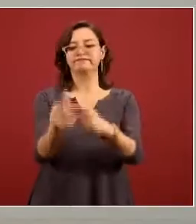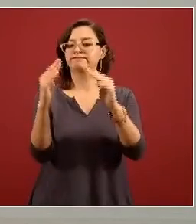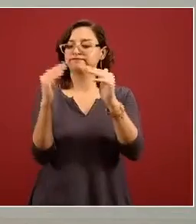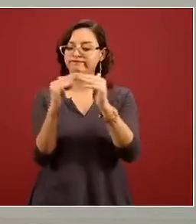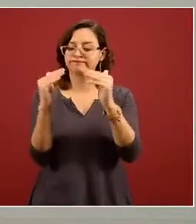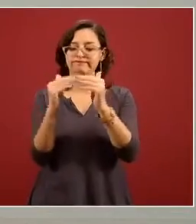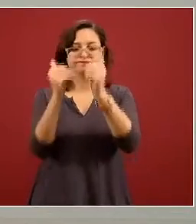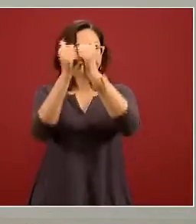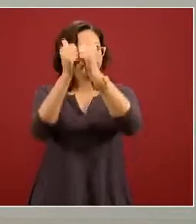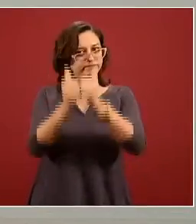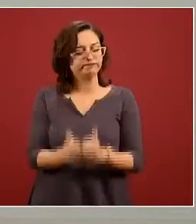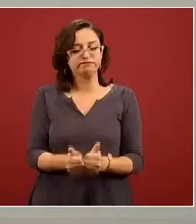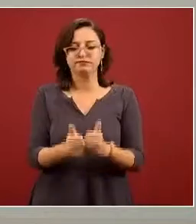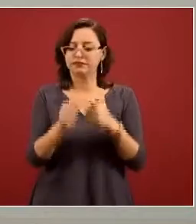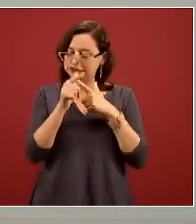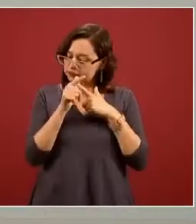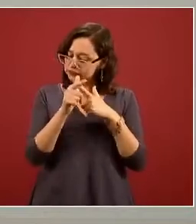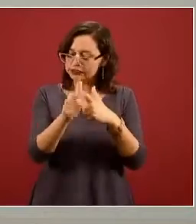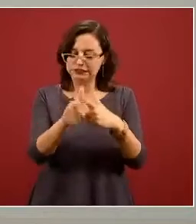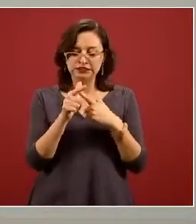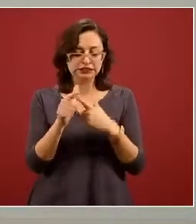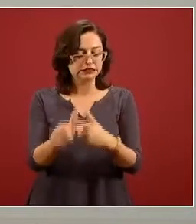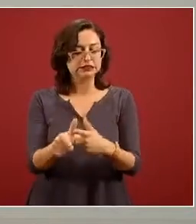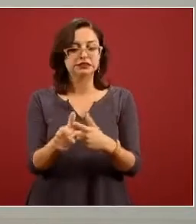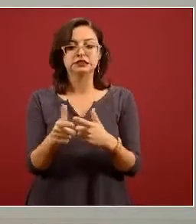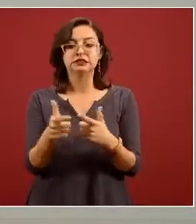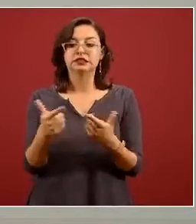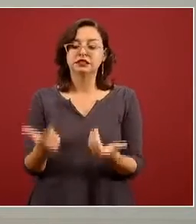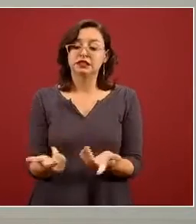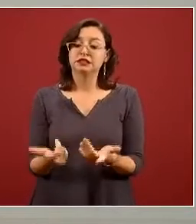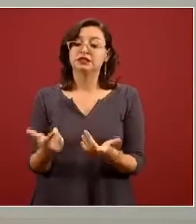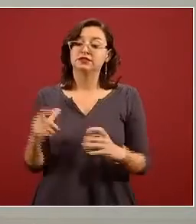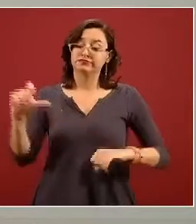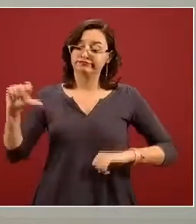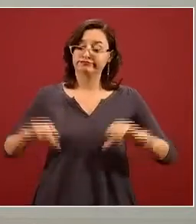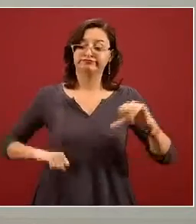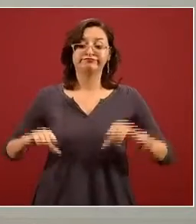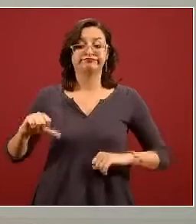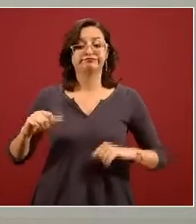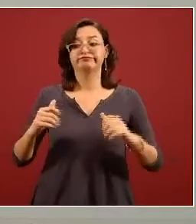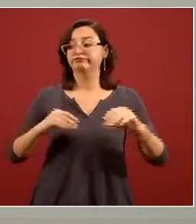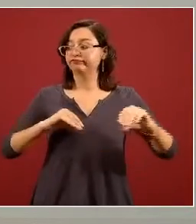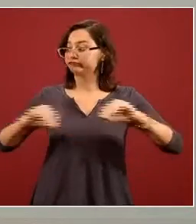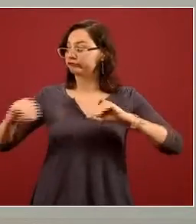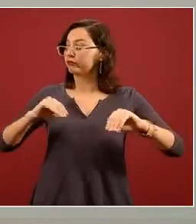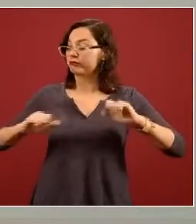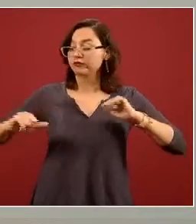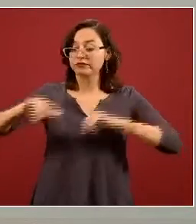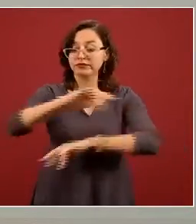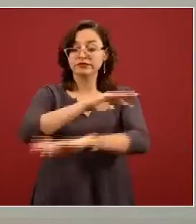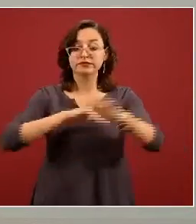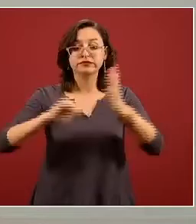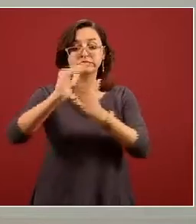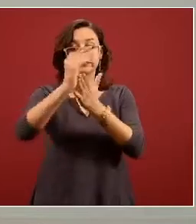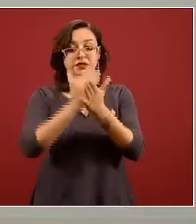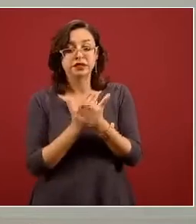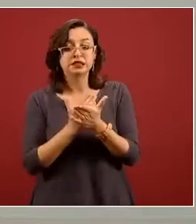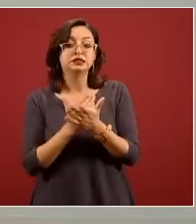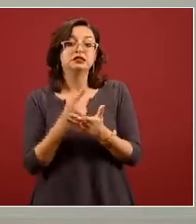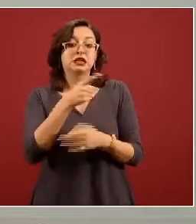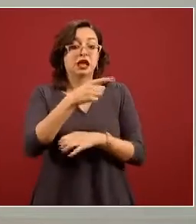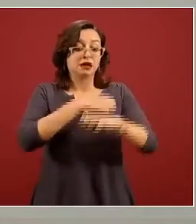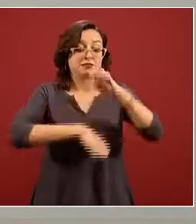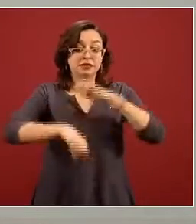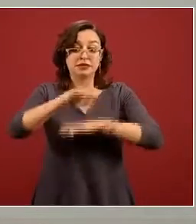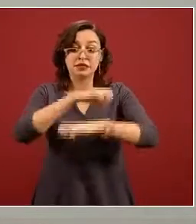casa y a disminuir todavía la movilidad, si tienen que hacer algunos ajustes en sus empresas para que regresen